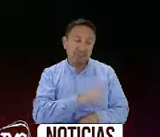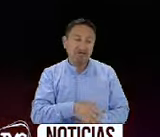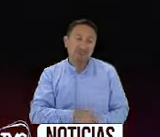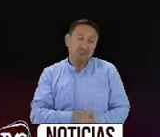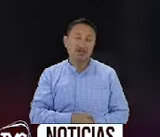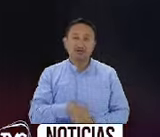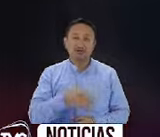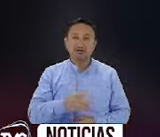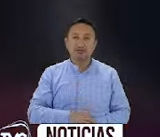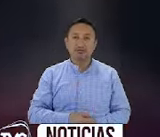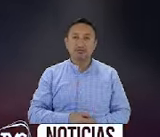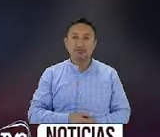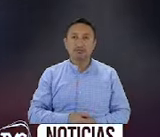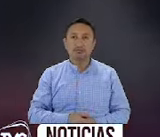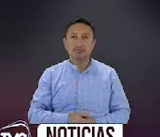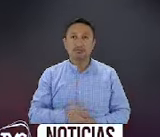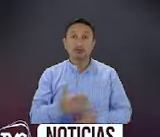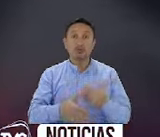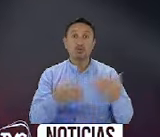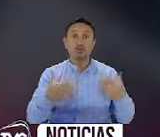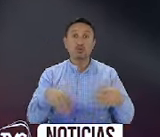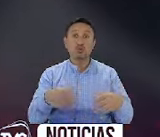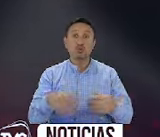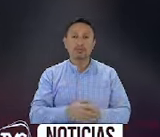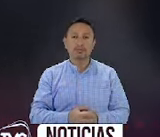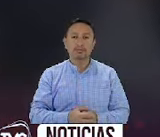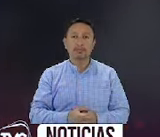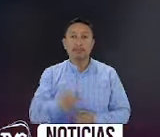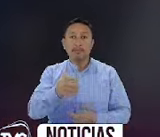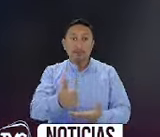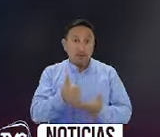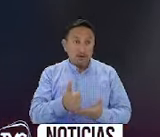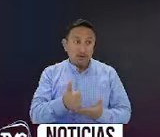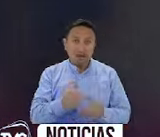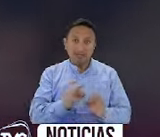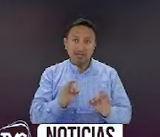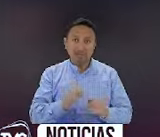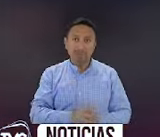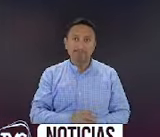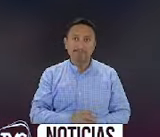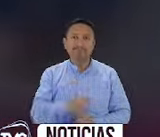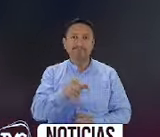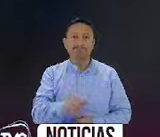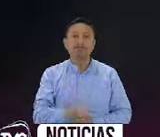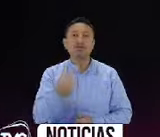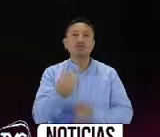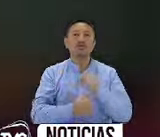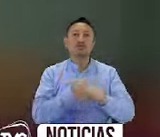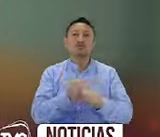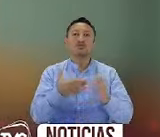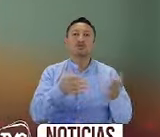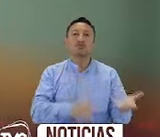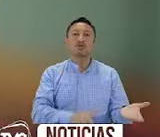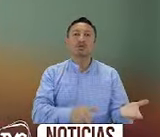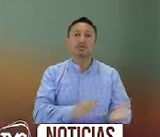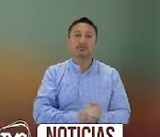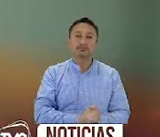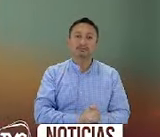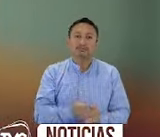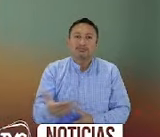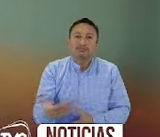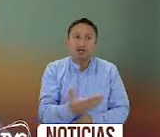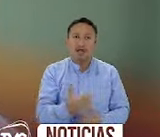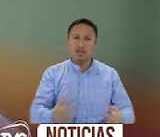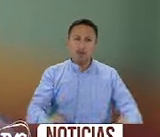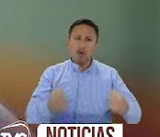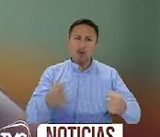siguientes minutos fueron cruciales, y como nadie le prestó ayuda, el can de 2 años murió. Y obviamente, imagínate el peso de las 2 llantas